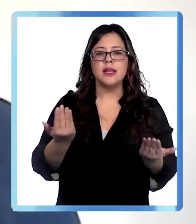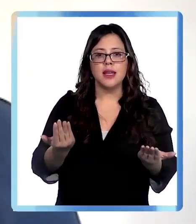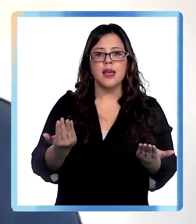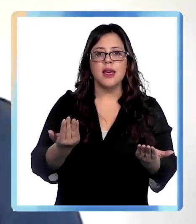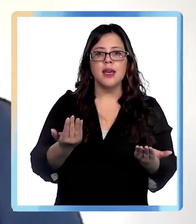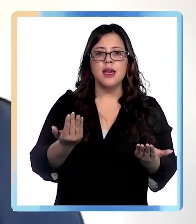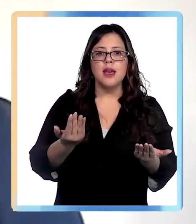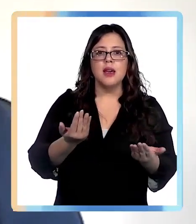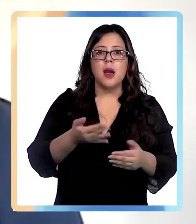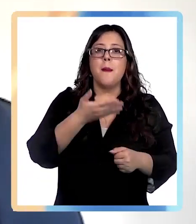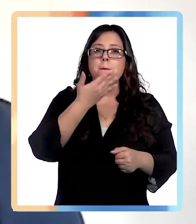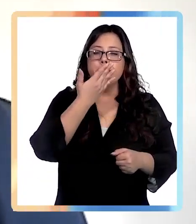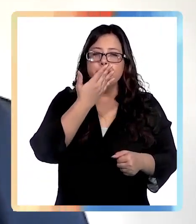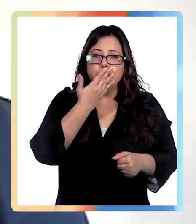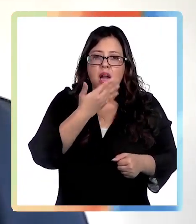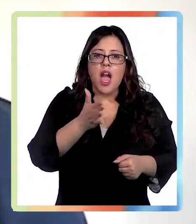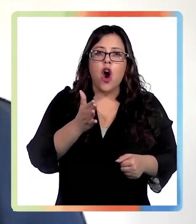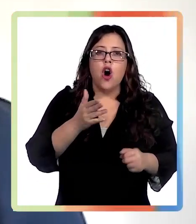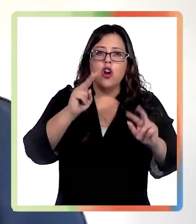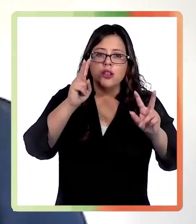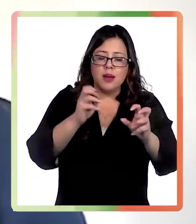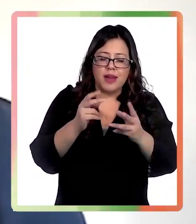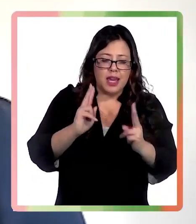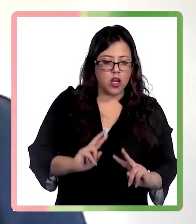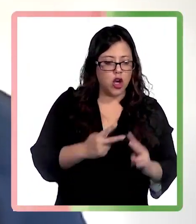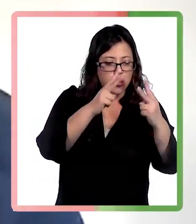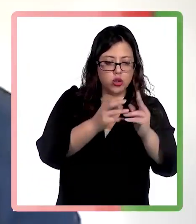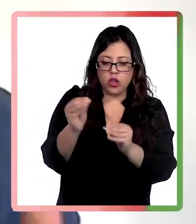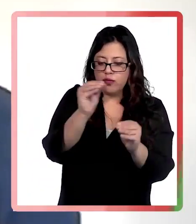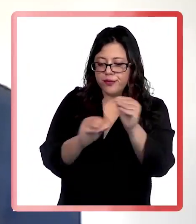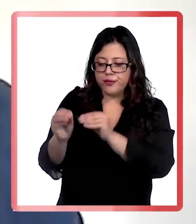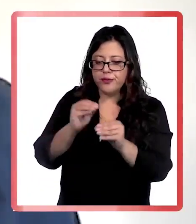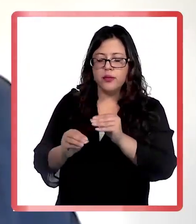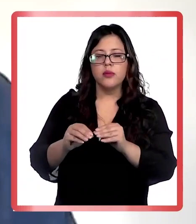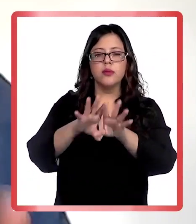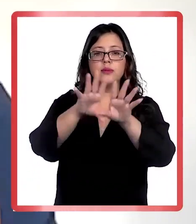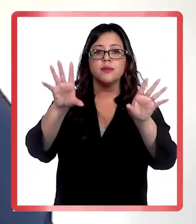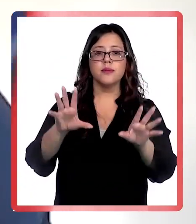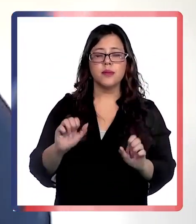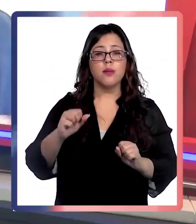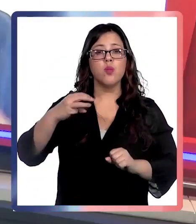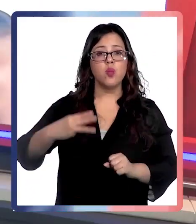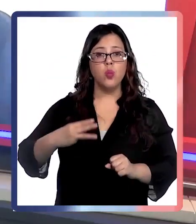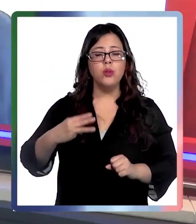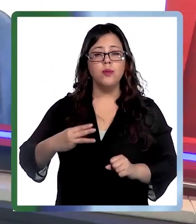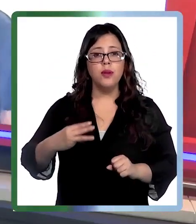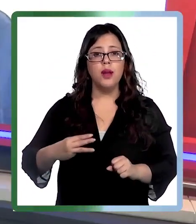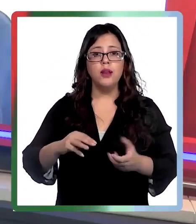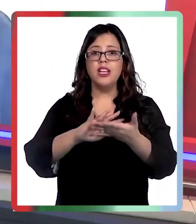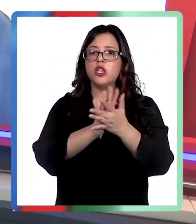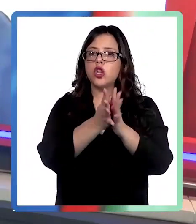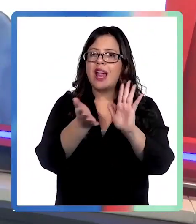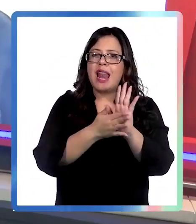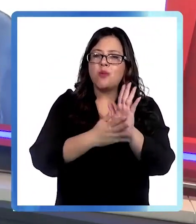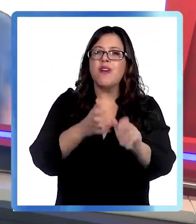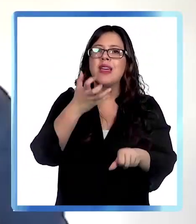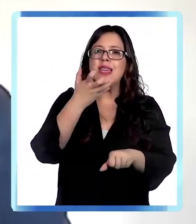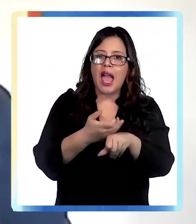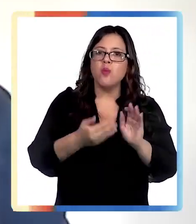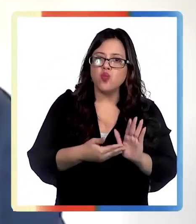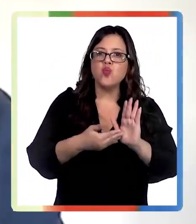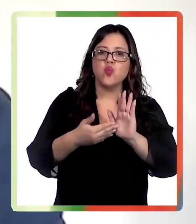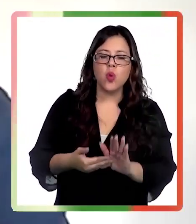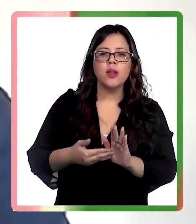requiere necesariamente mejoras de diseño en su estructura. El sistema municipal, toda la literatura, toda la